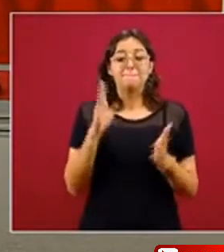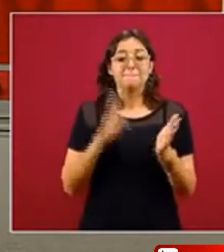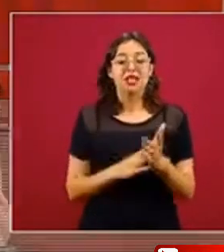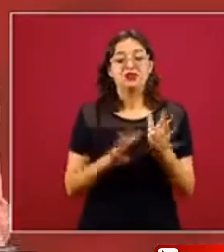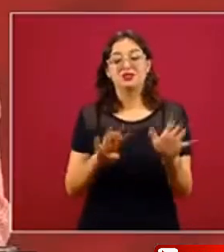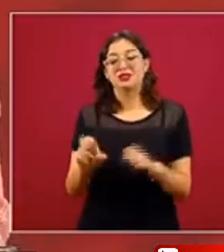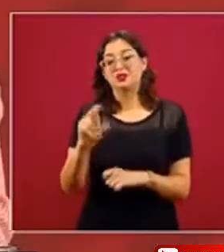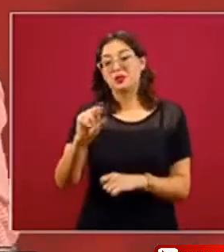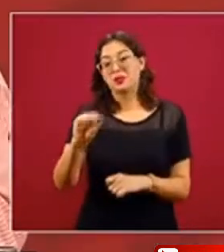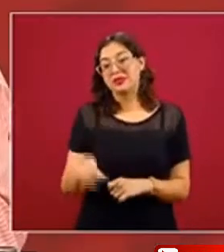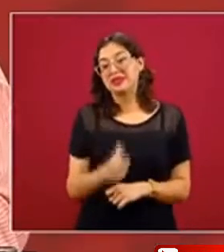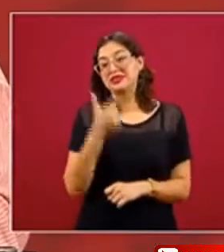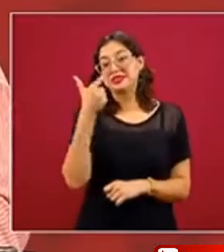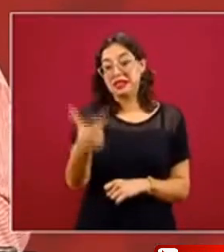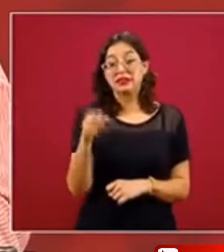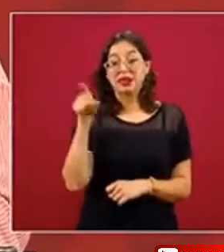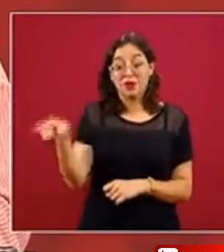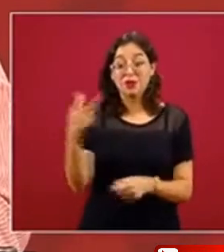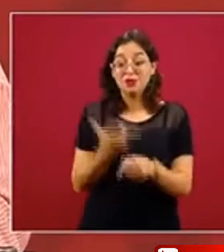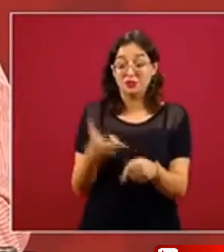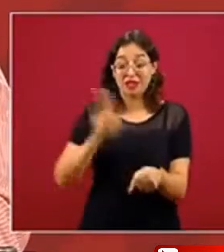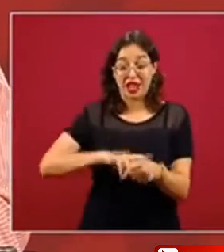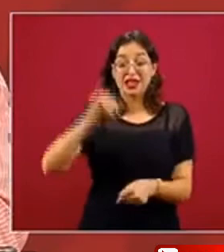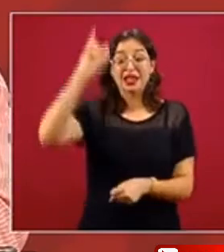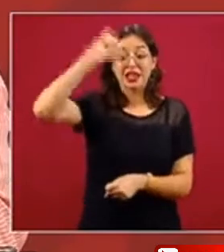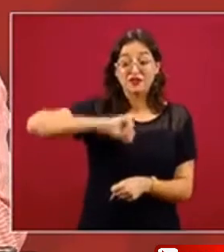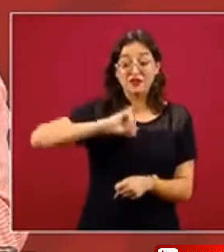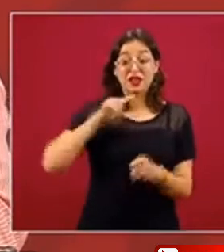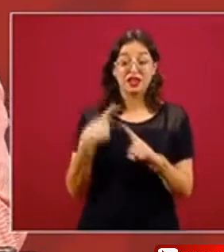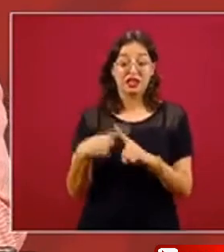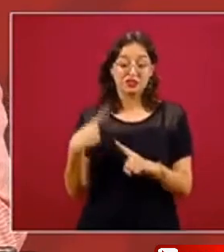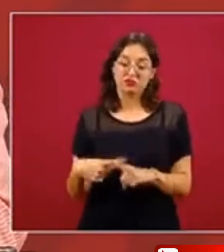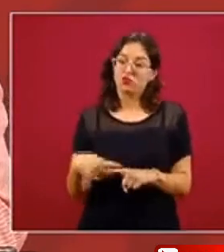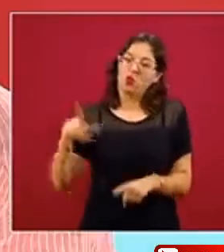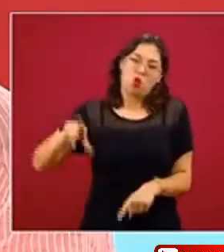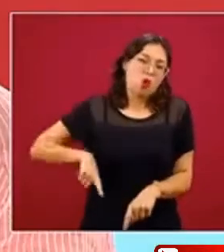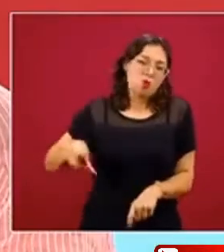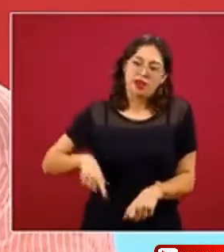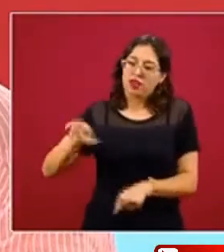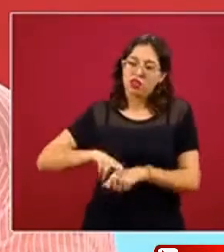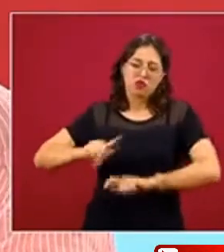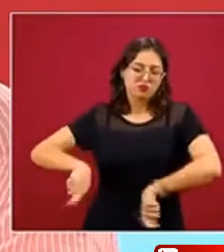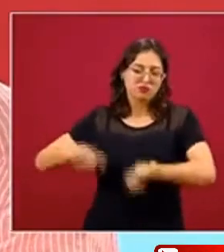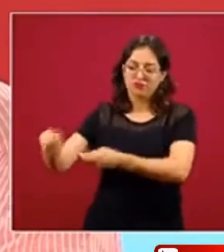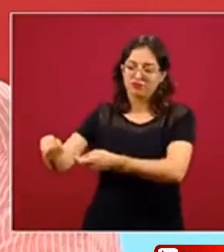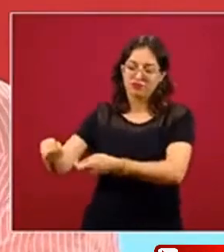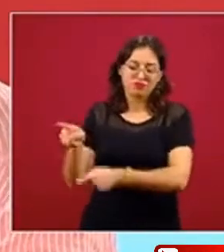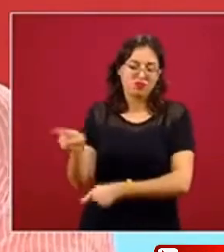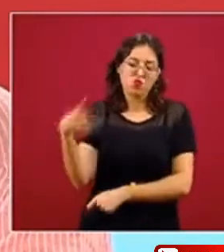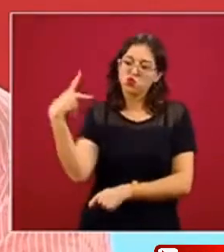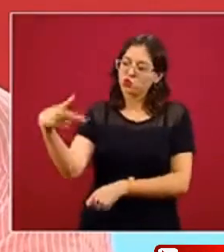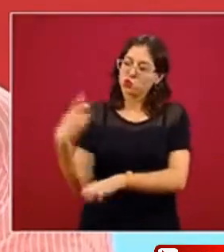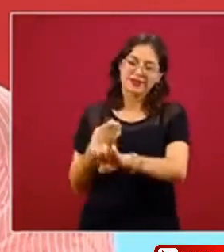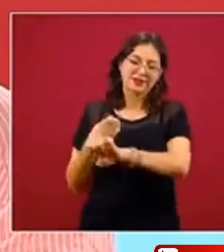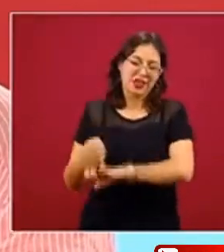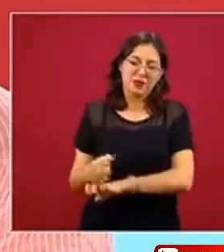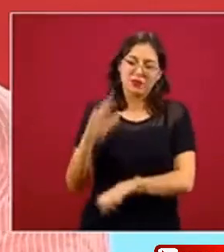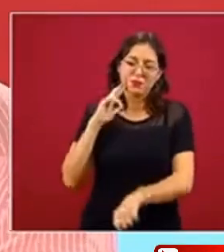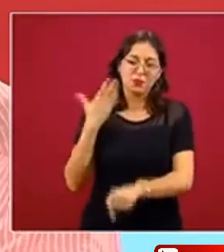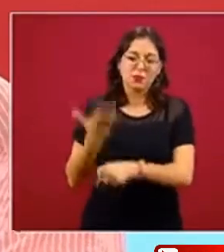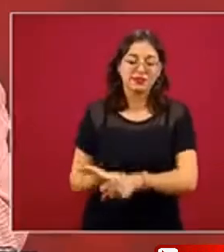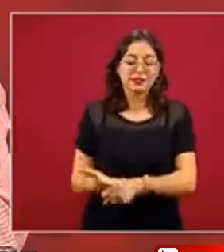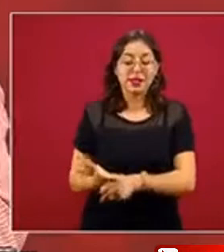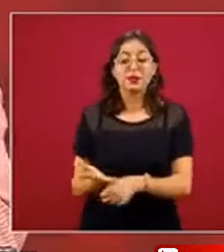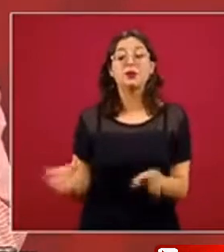1997, el jefe de ese hospital es el gobernador de su estado. Es el gobernador de su estado,